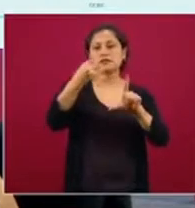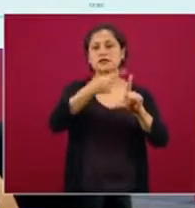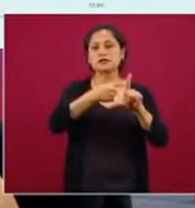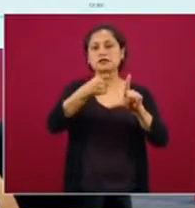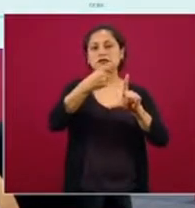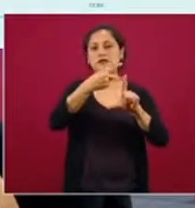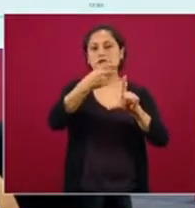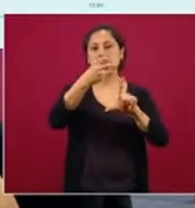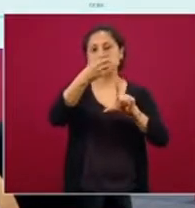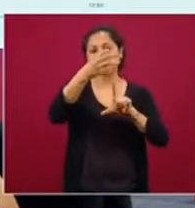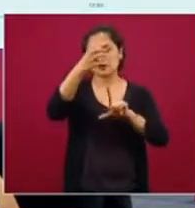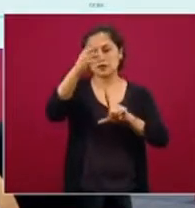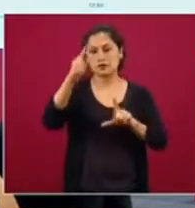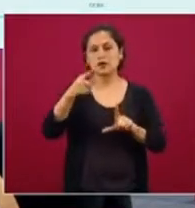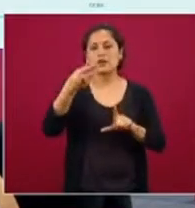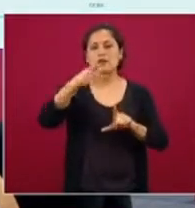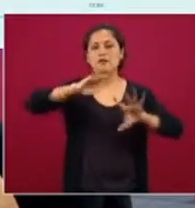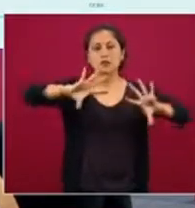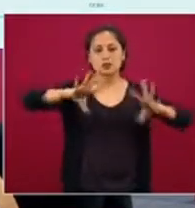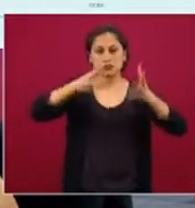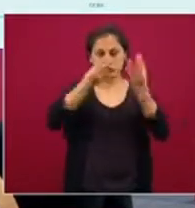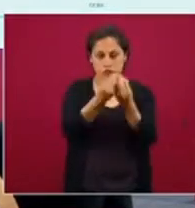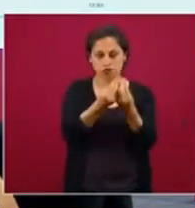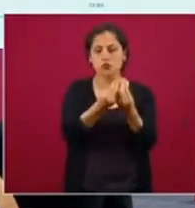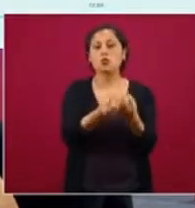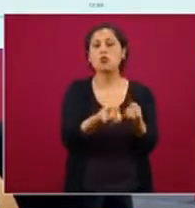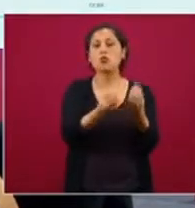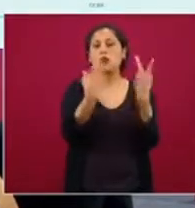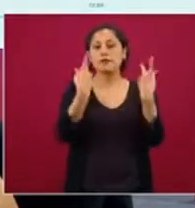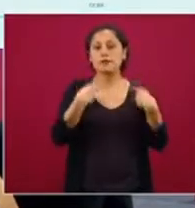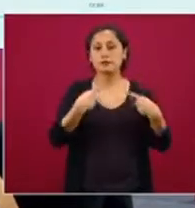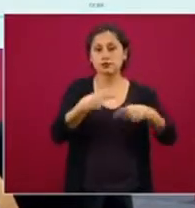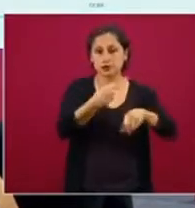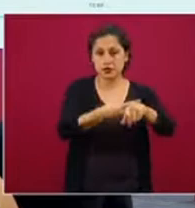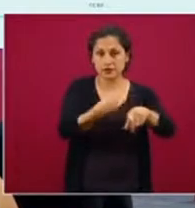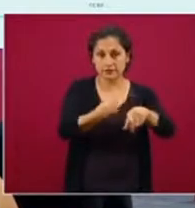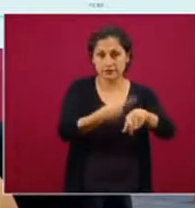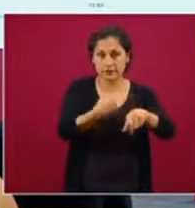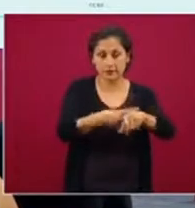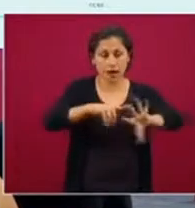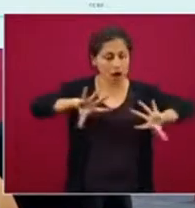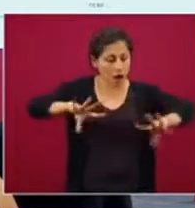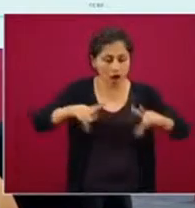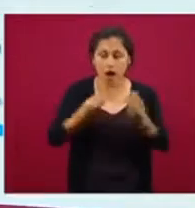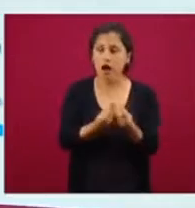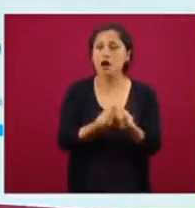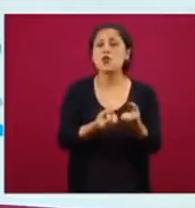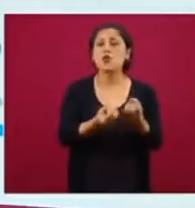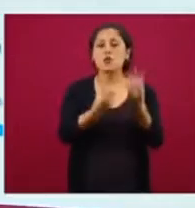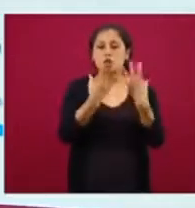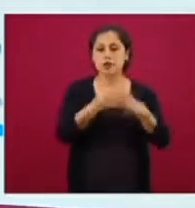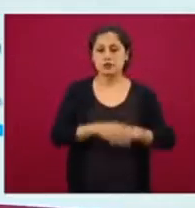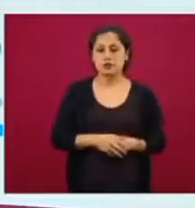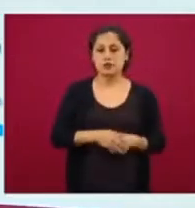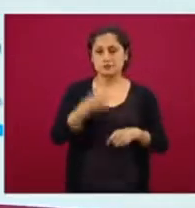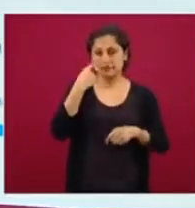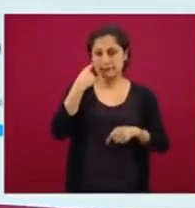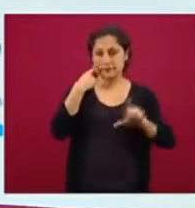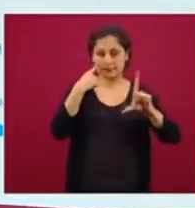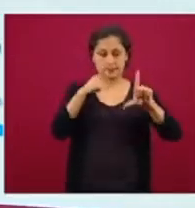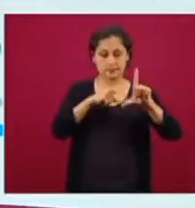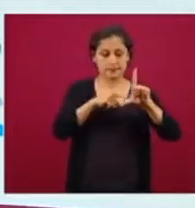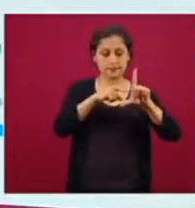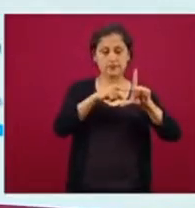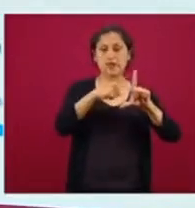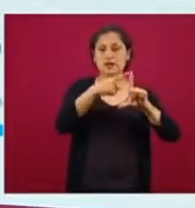es número total de casos confirmados de COVID-19. Aquí había 100 casos y todos